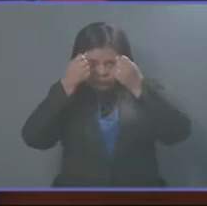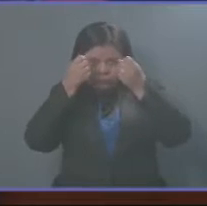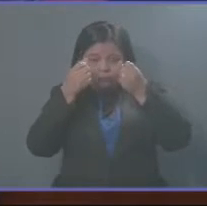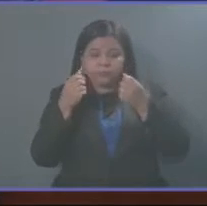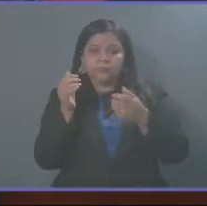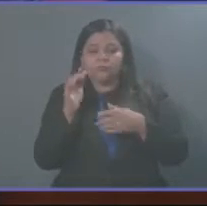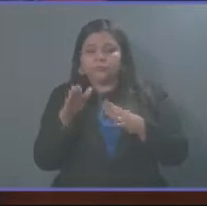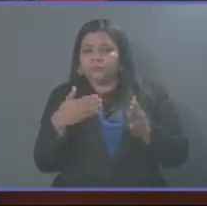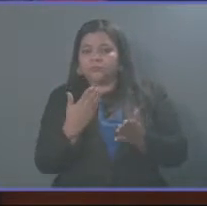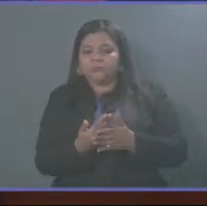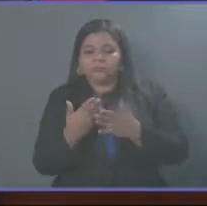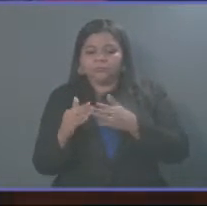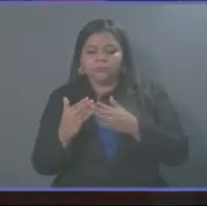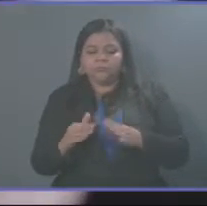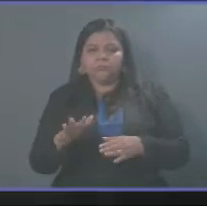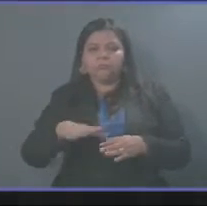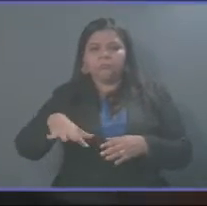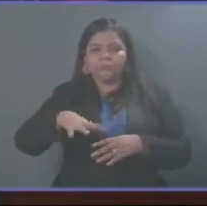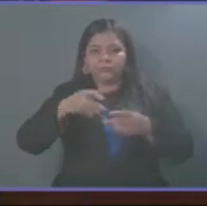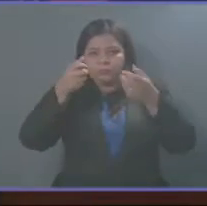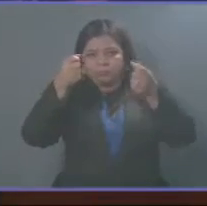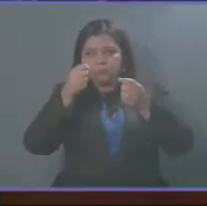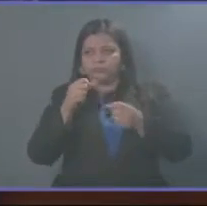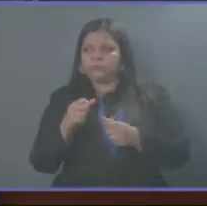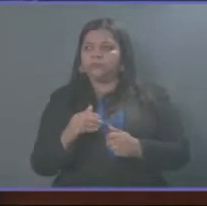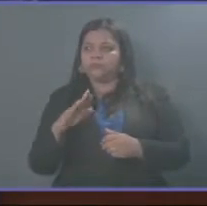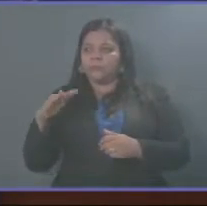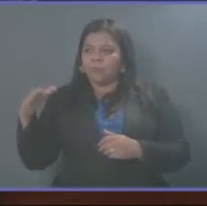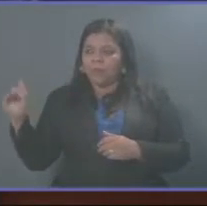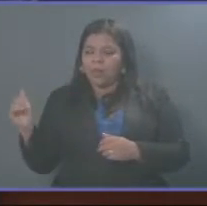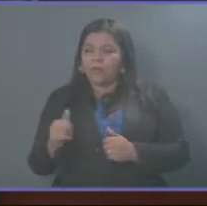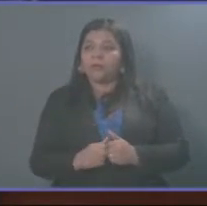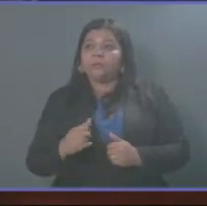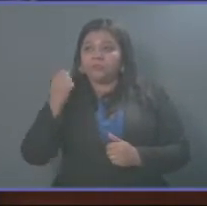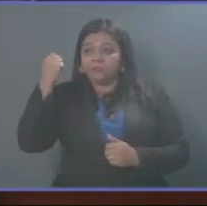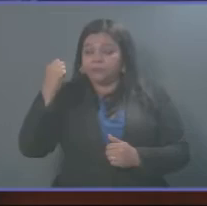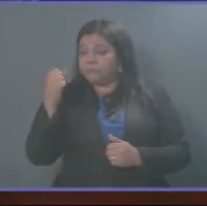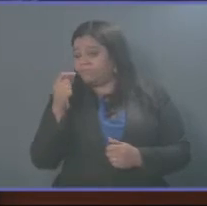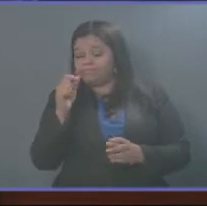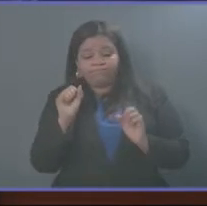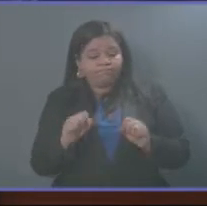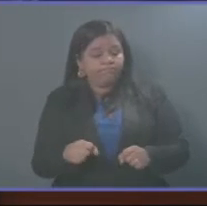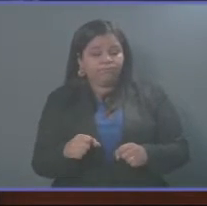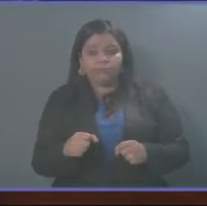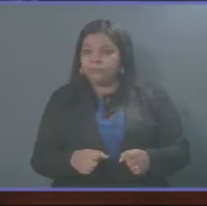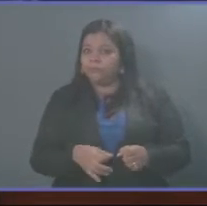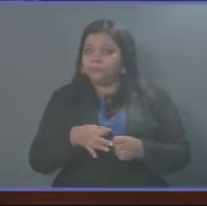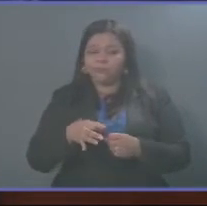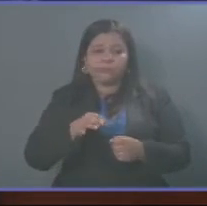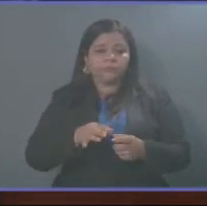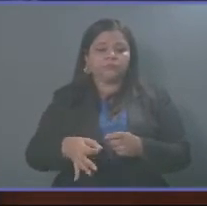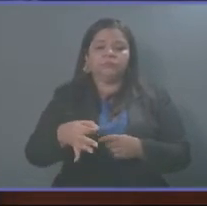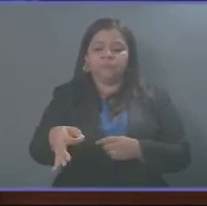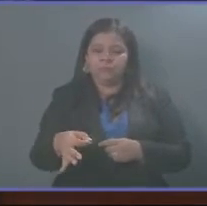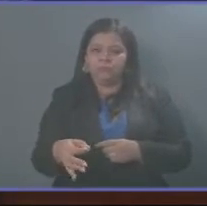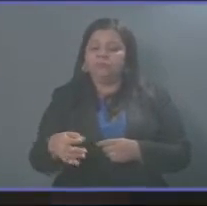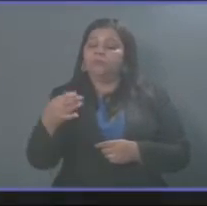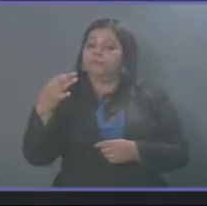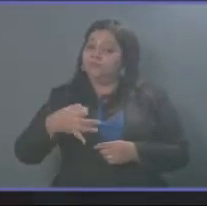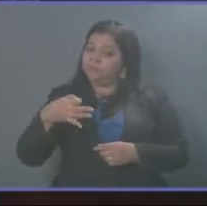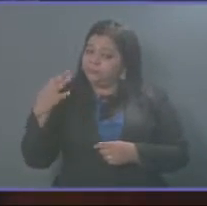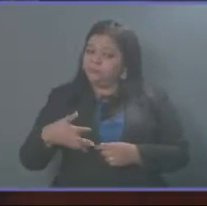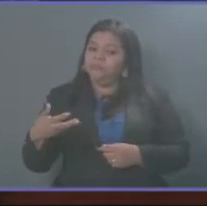en todos los centros penitenciarios a nivel nacional, lo que es impostergable e ineludible, por lo que es